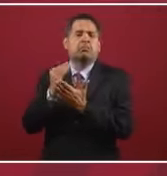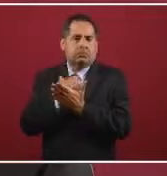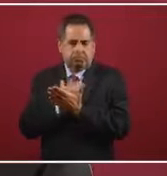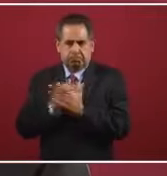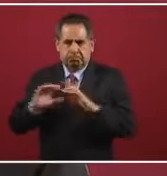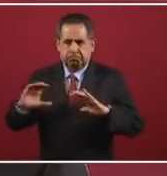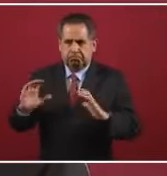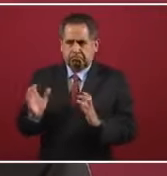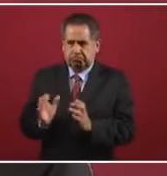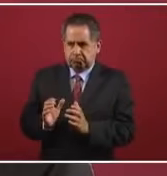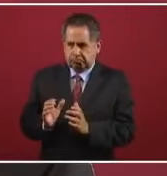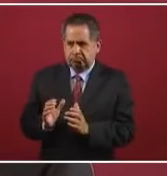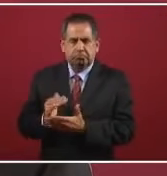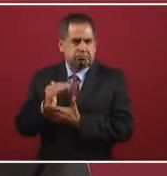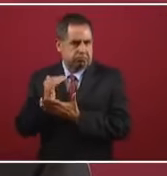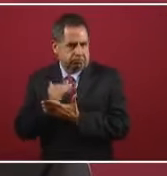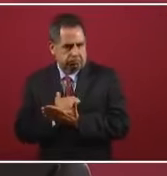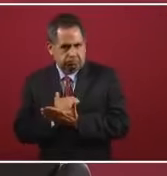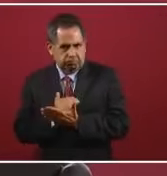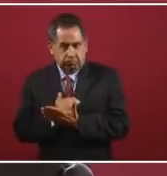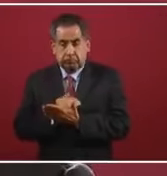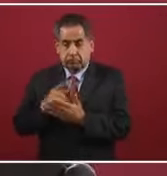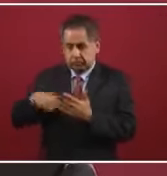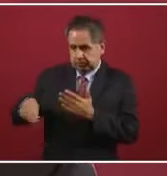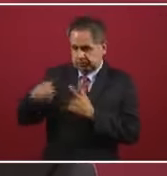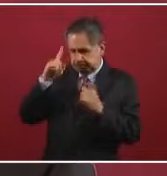muy grande, complejo,